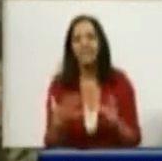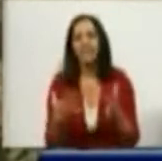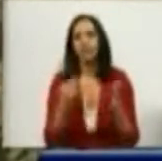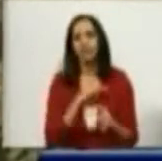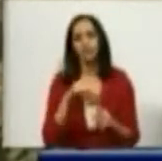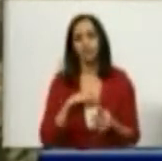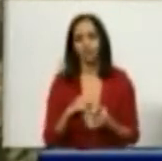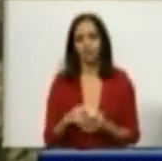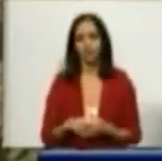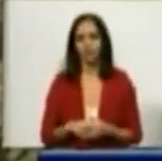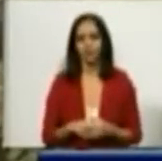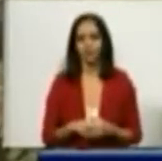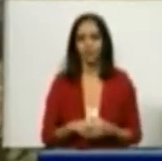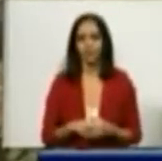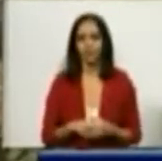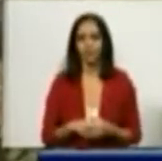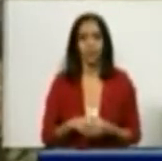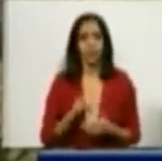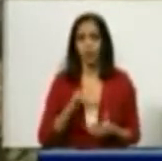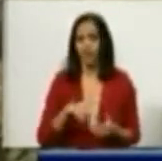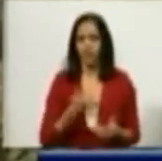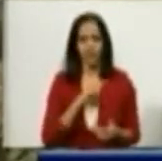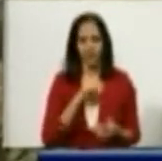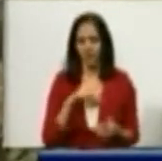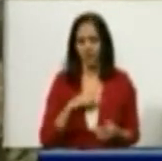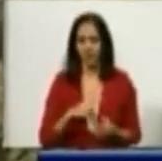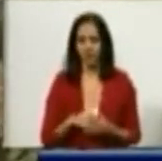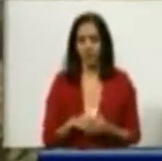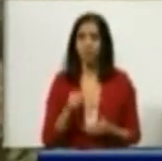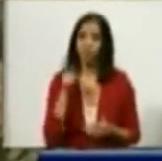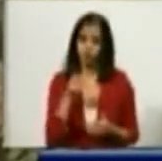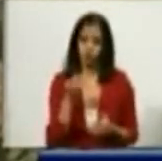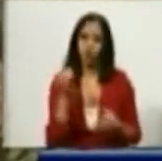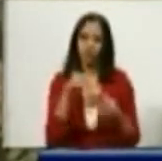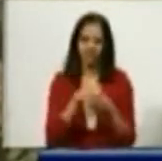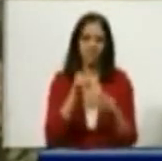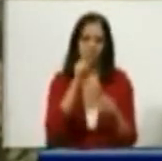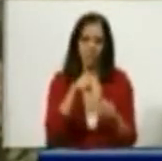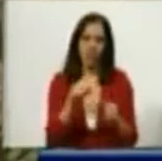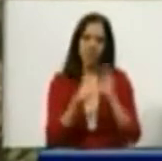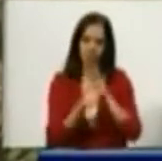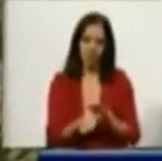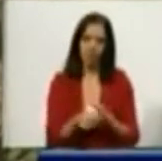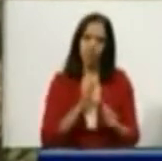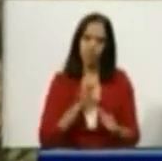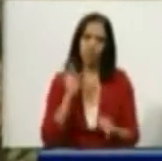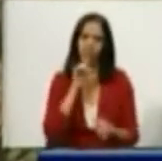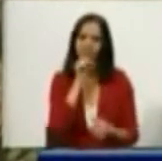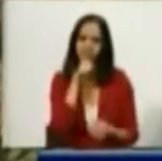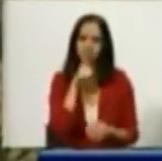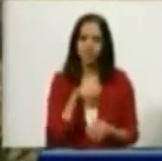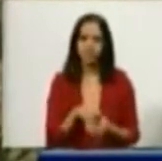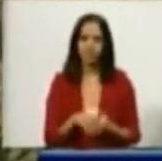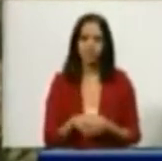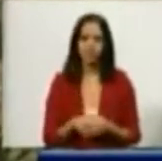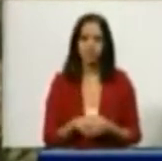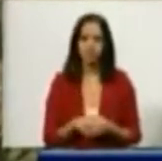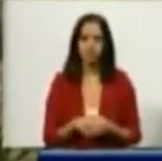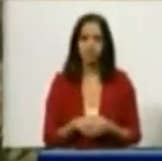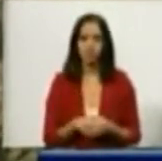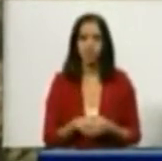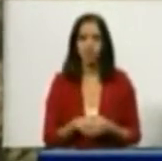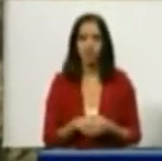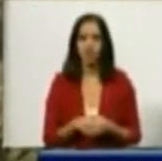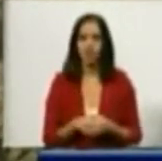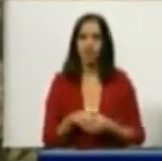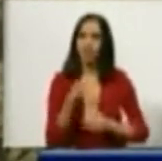nosotros no van a poder con nosotros tú eres parte de esa derrota Francia aquí la derecha con su